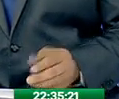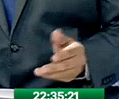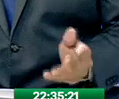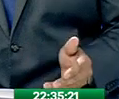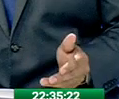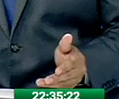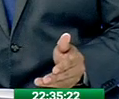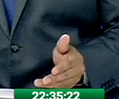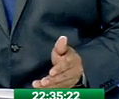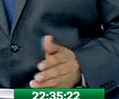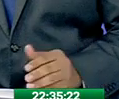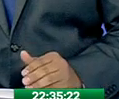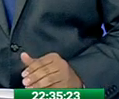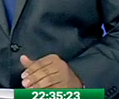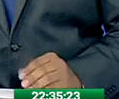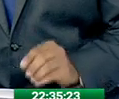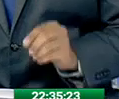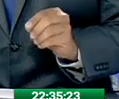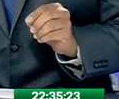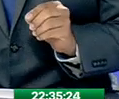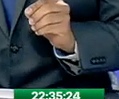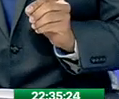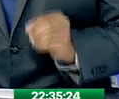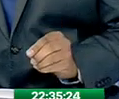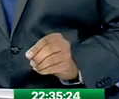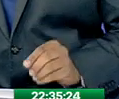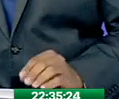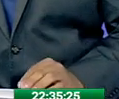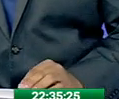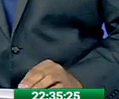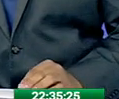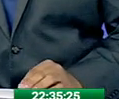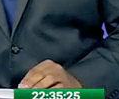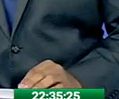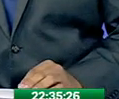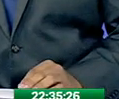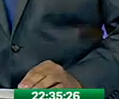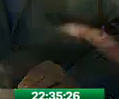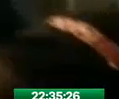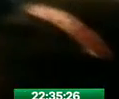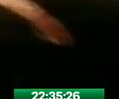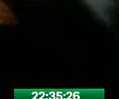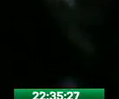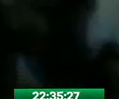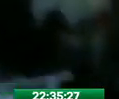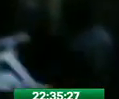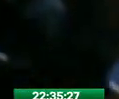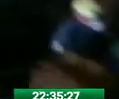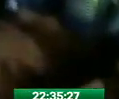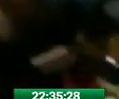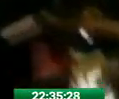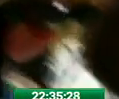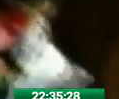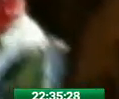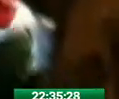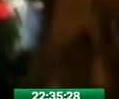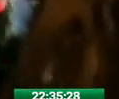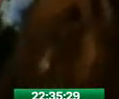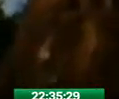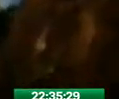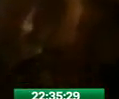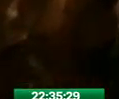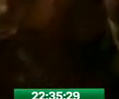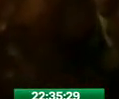Quito. Las labores de rescate se extendieron por más de 10 horas. Más de 50 efectivos del cuerpo de